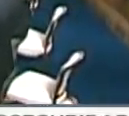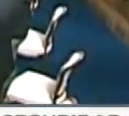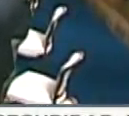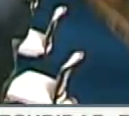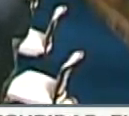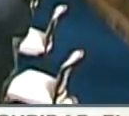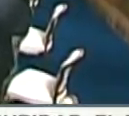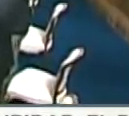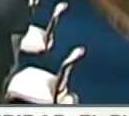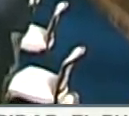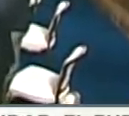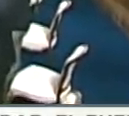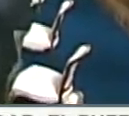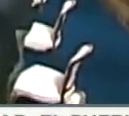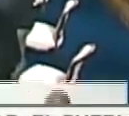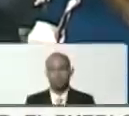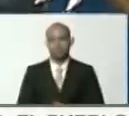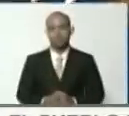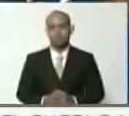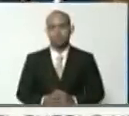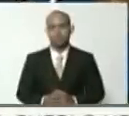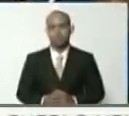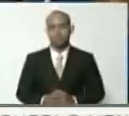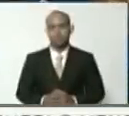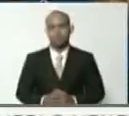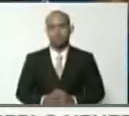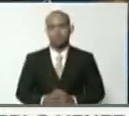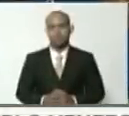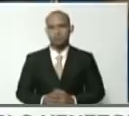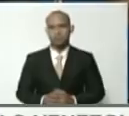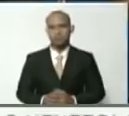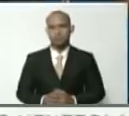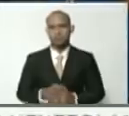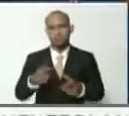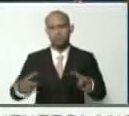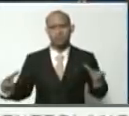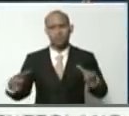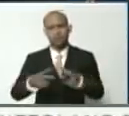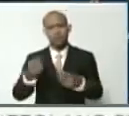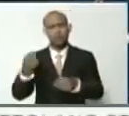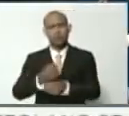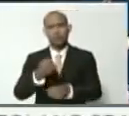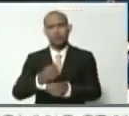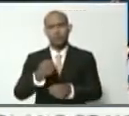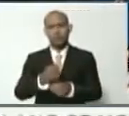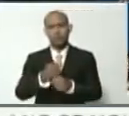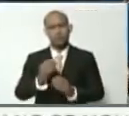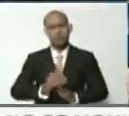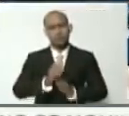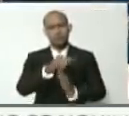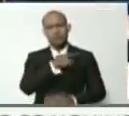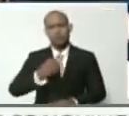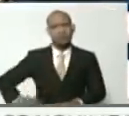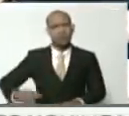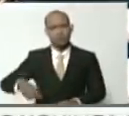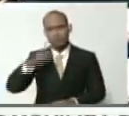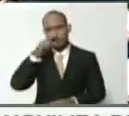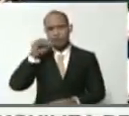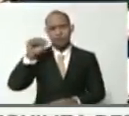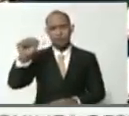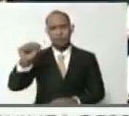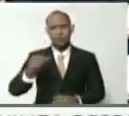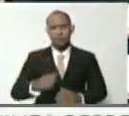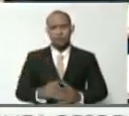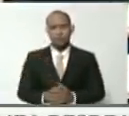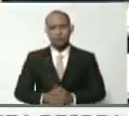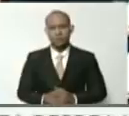Transmitimos desde el Palacio de Miraflores. A propósito de la reunión de trabajo que estará liderando el presidente constitucional de la